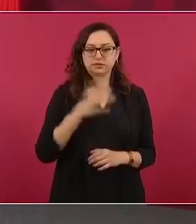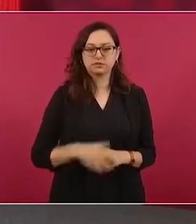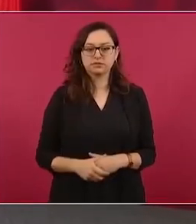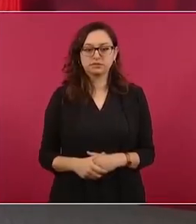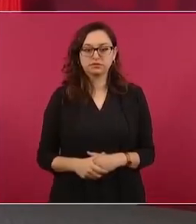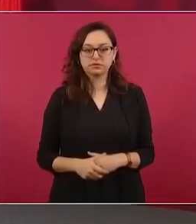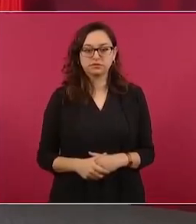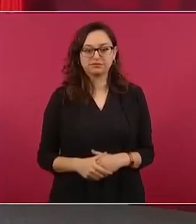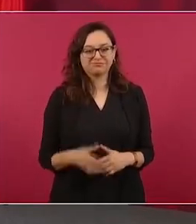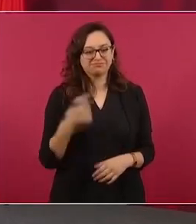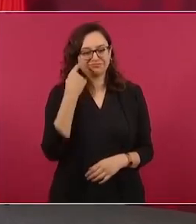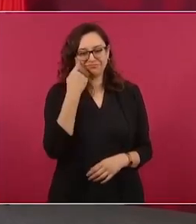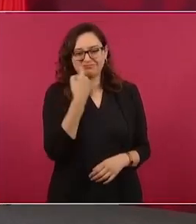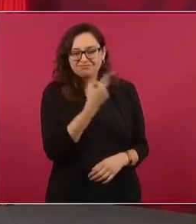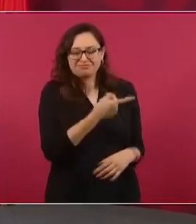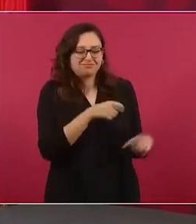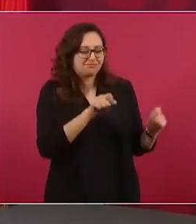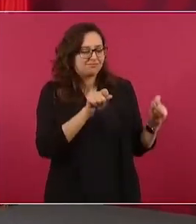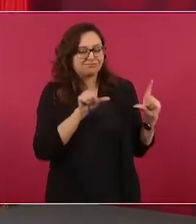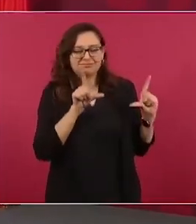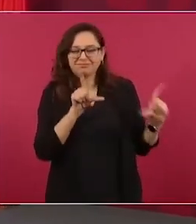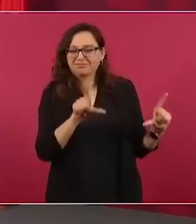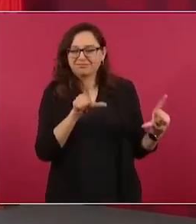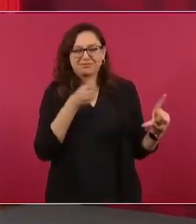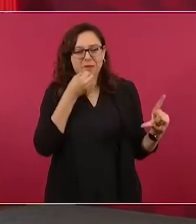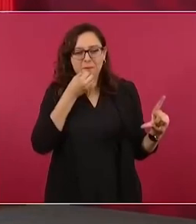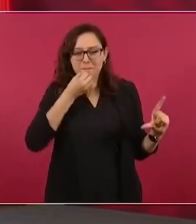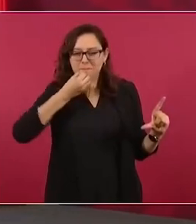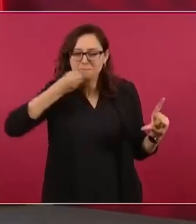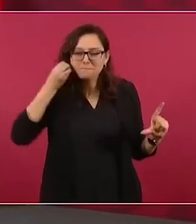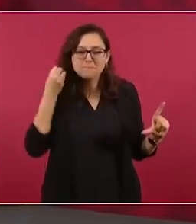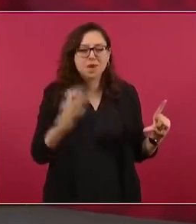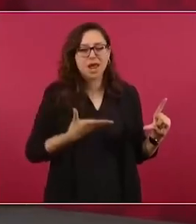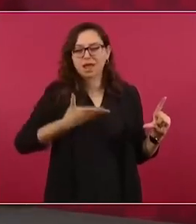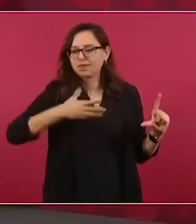Miren esta joya. Esto es una joya.